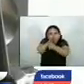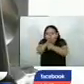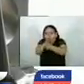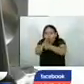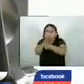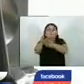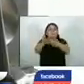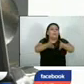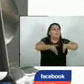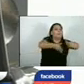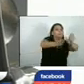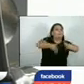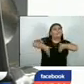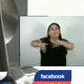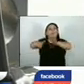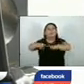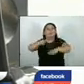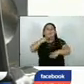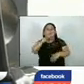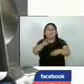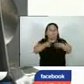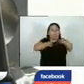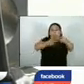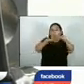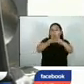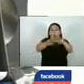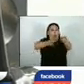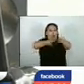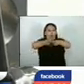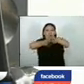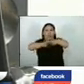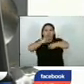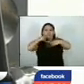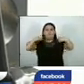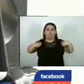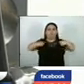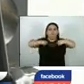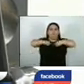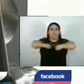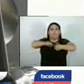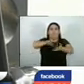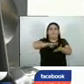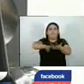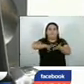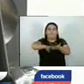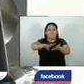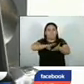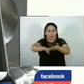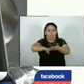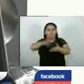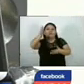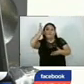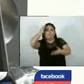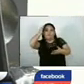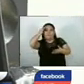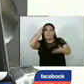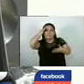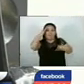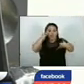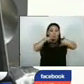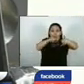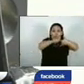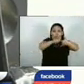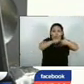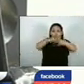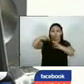fueron distribuidos. Quienes los controlarán son los gestores del Viceministerio de Transporte. Conectados a un celular a